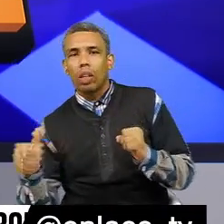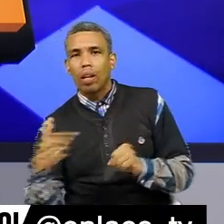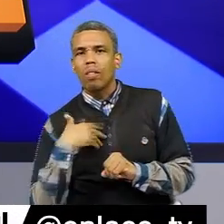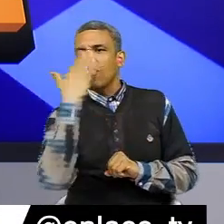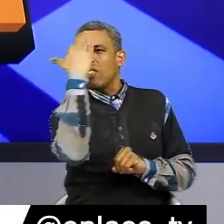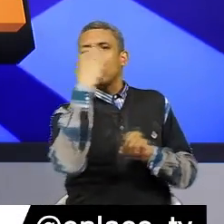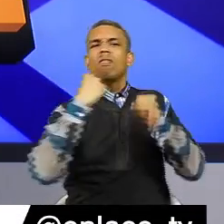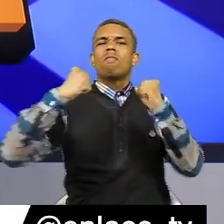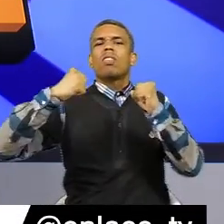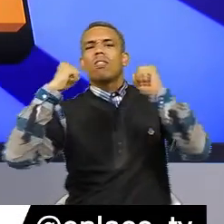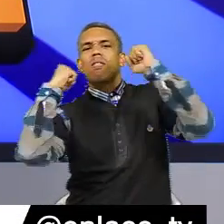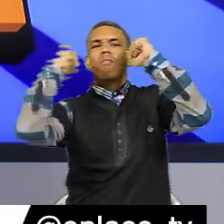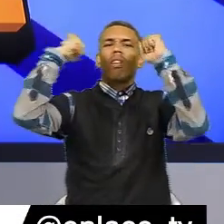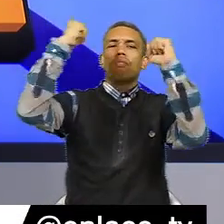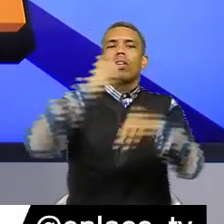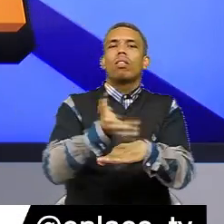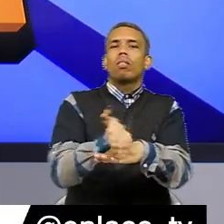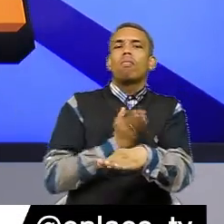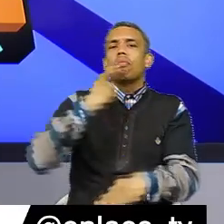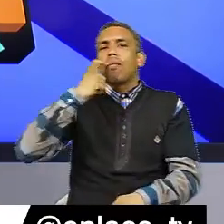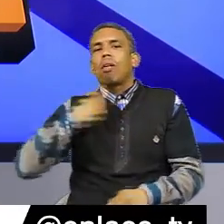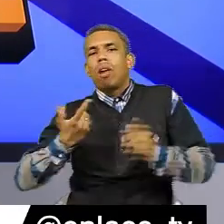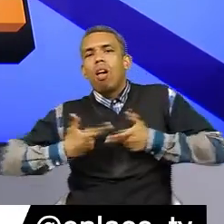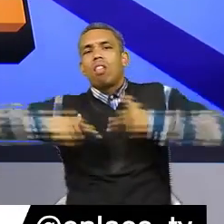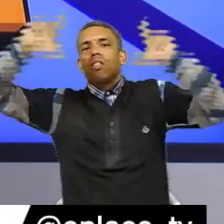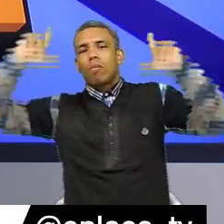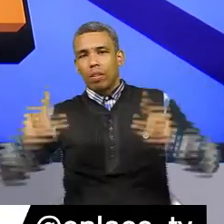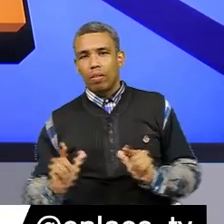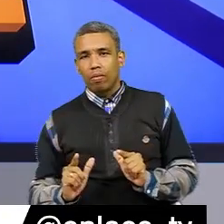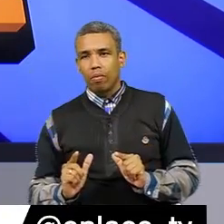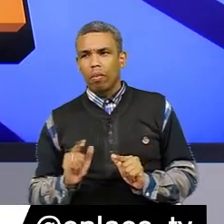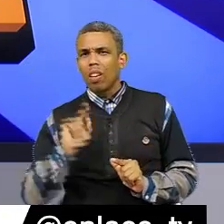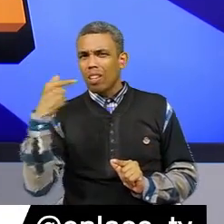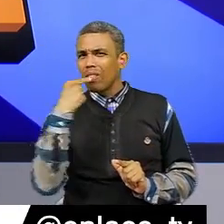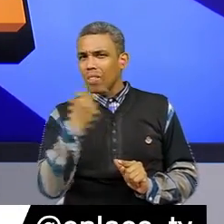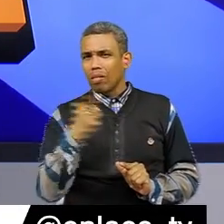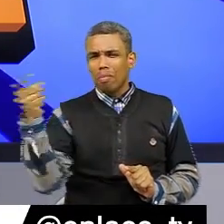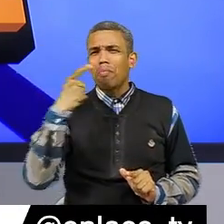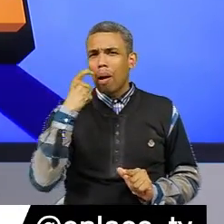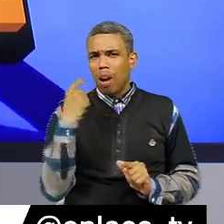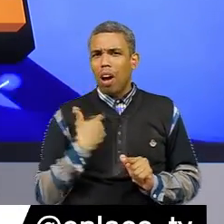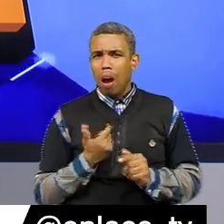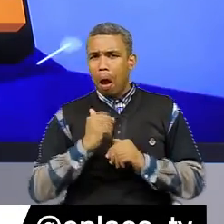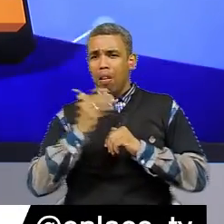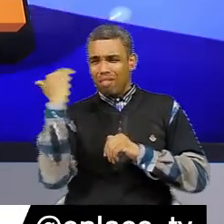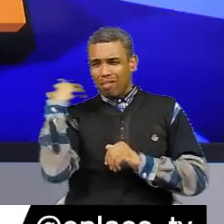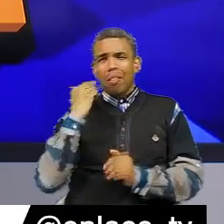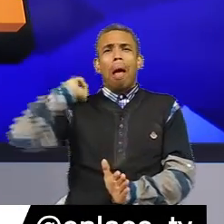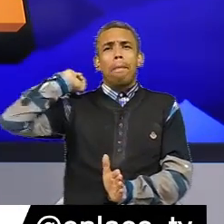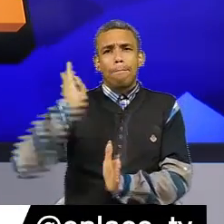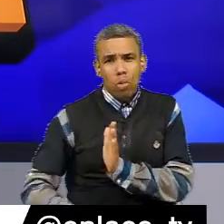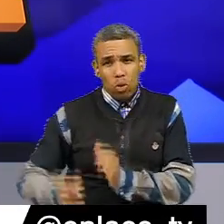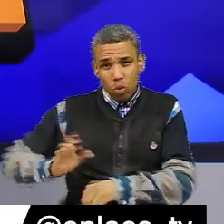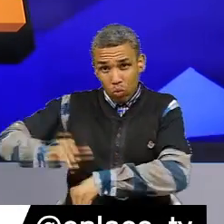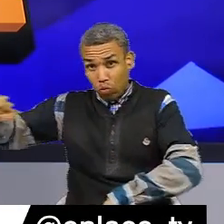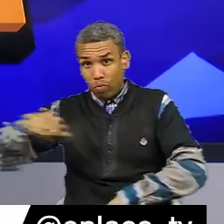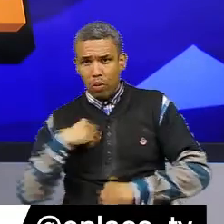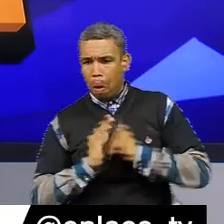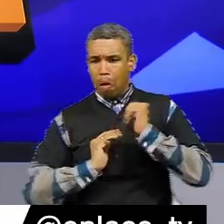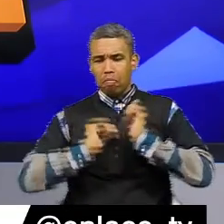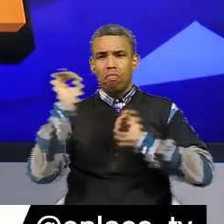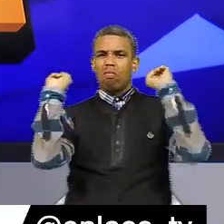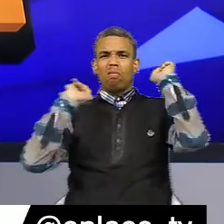liberación de su padre, de quien asegura tiene pruebas que demuestran que es inocente. Estas y otras afirmaciones,